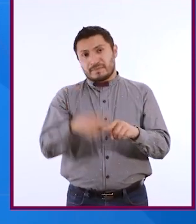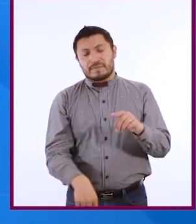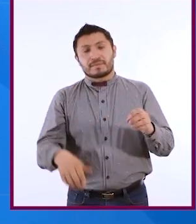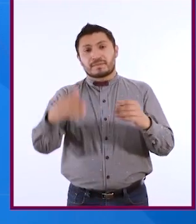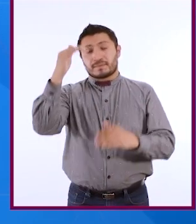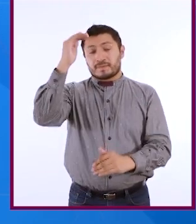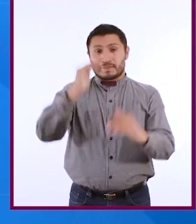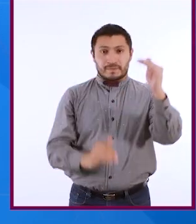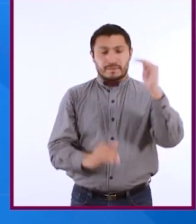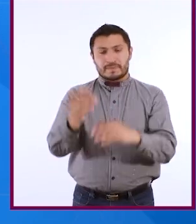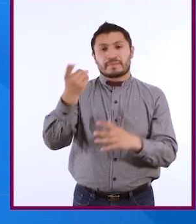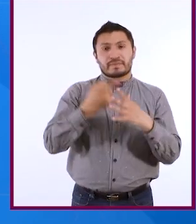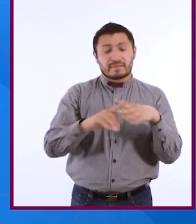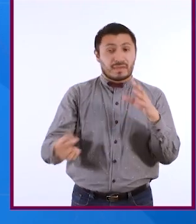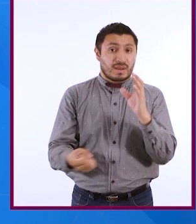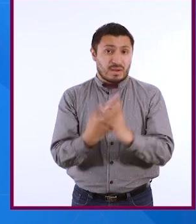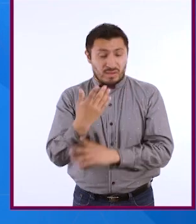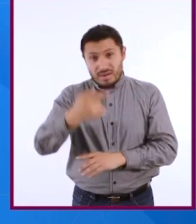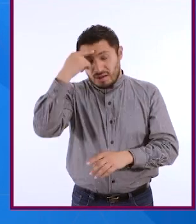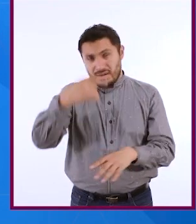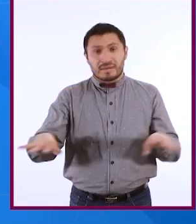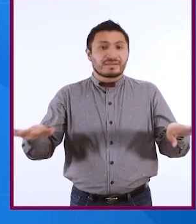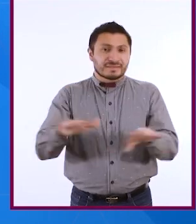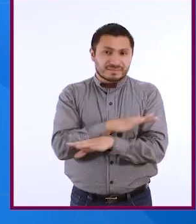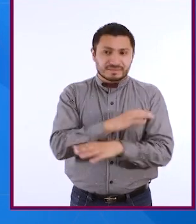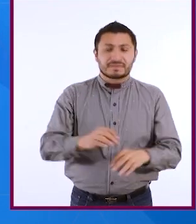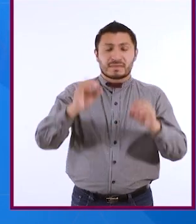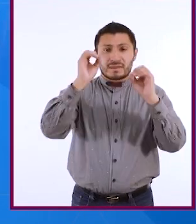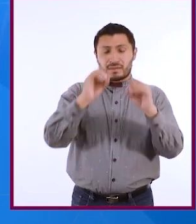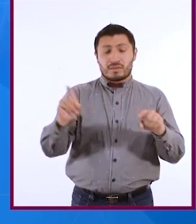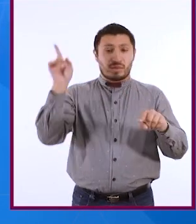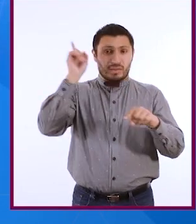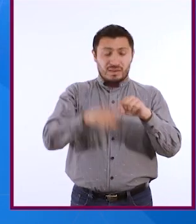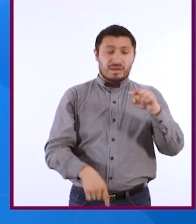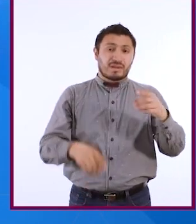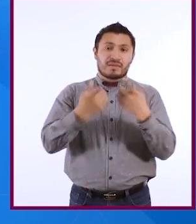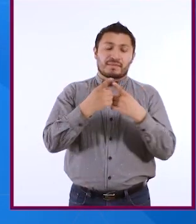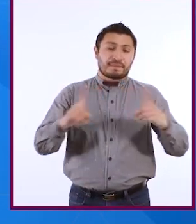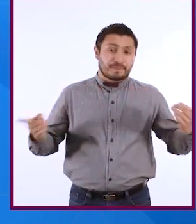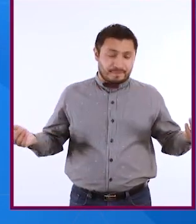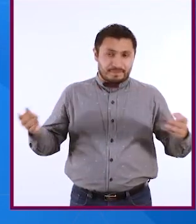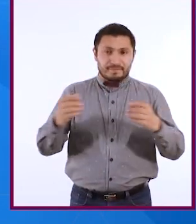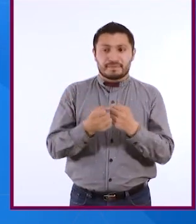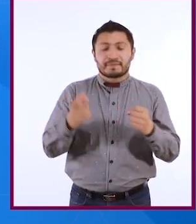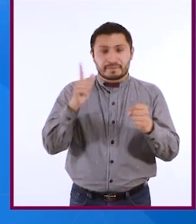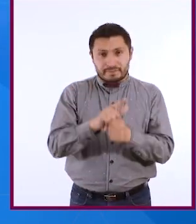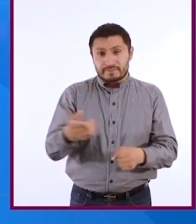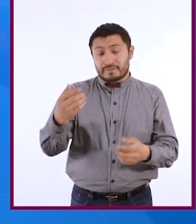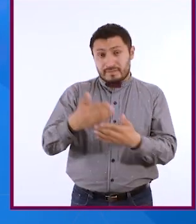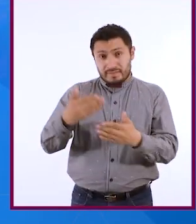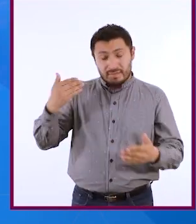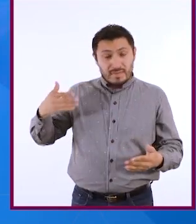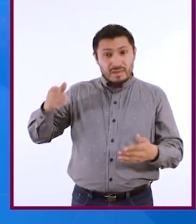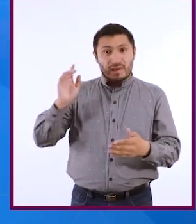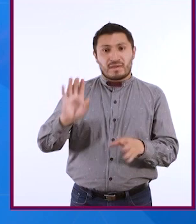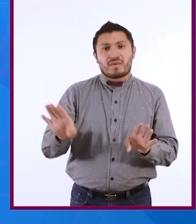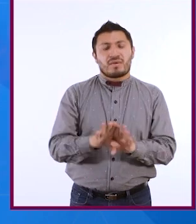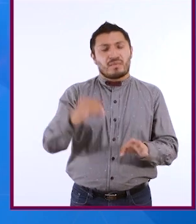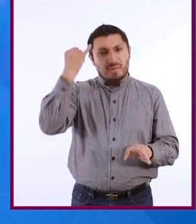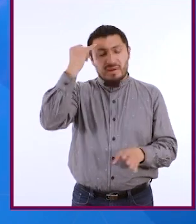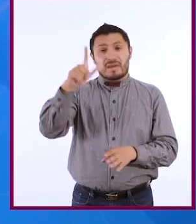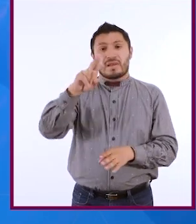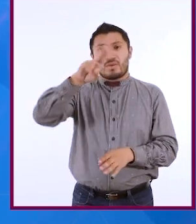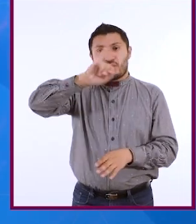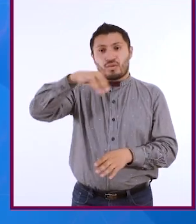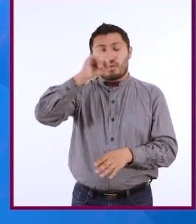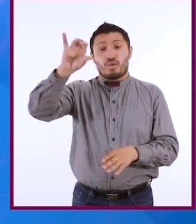una desigualdad, surge una nueva para reemplazarla, opacando el progreso alcanzado. Lo que alguna vez se consideró como un lujo, hoy